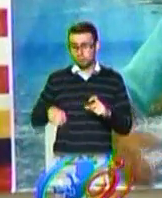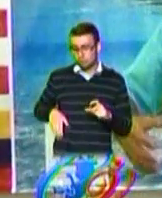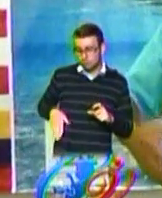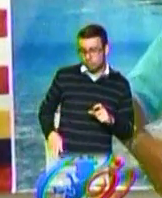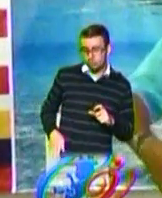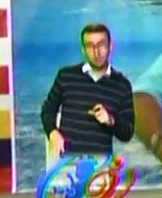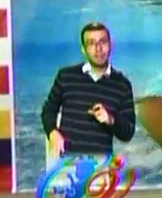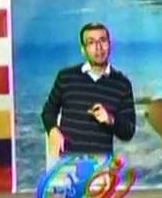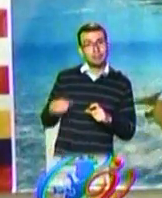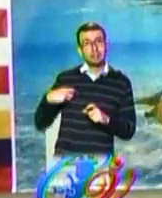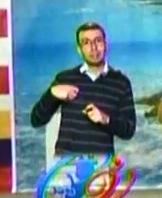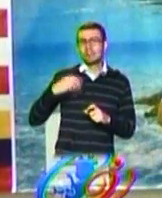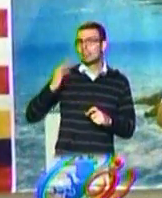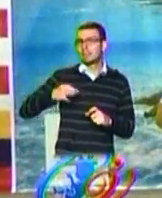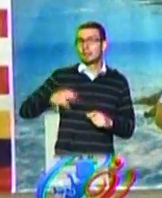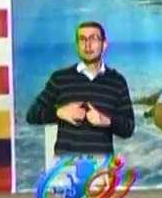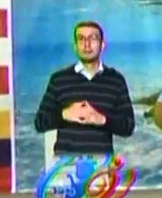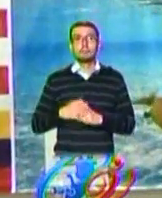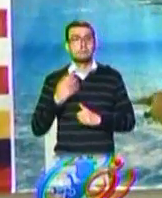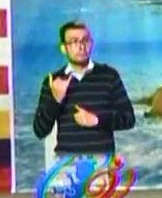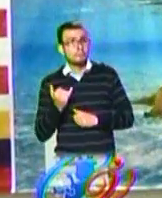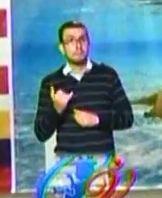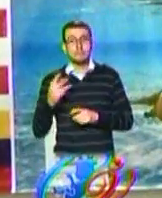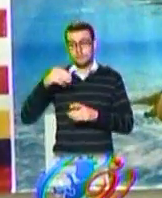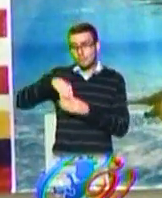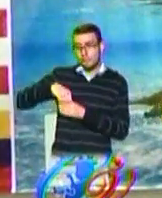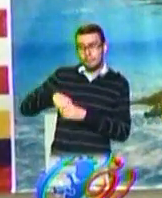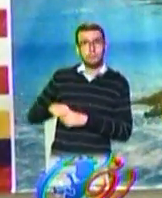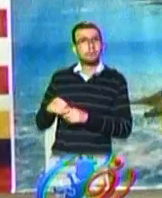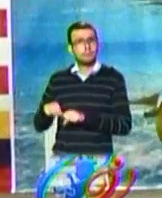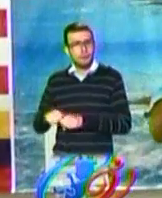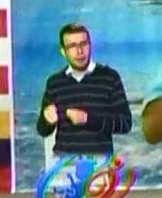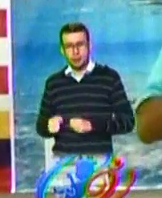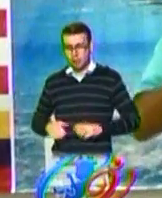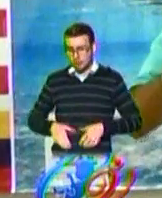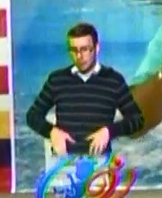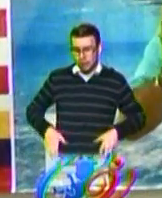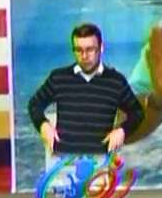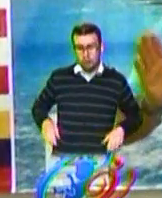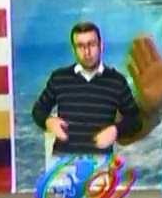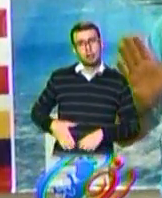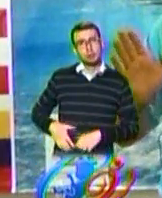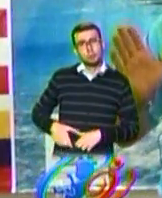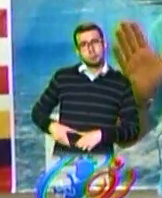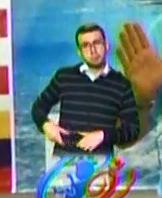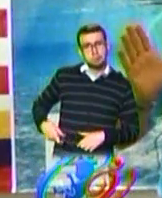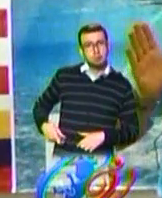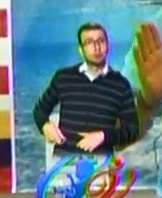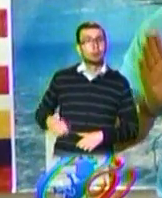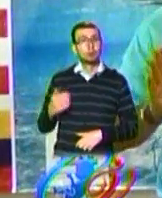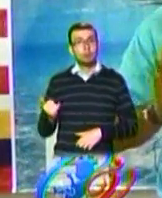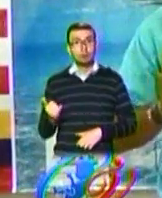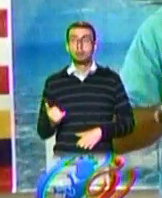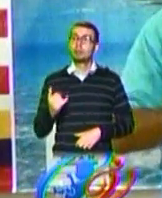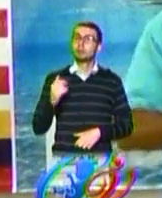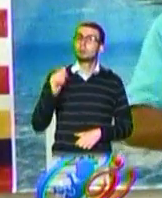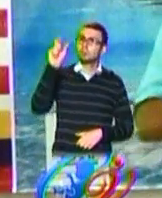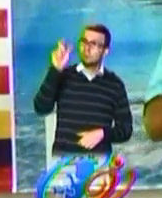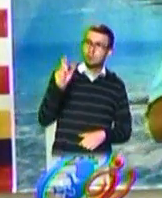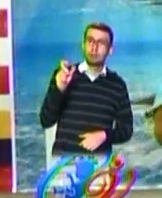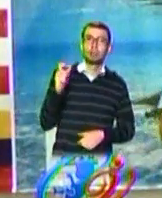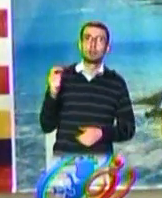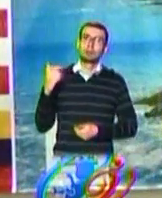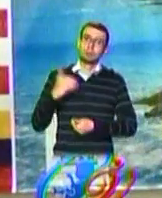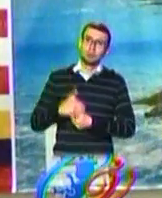hicieron en ortopedia de inflamación de cadera, de problemas de colon, increíbles. 7 días nos consultó una paciente con un problema